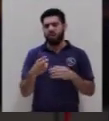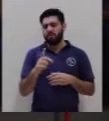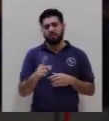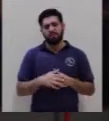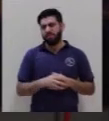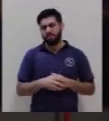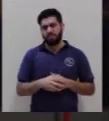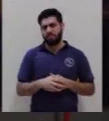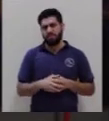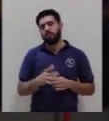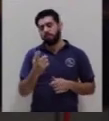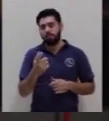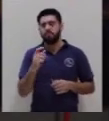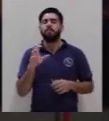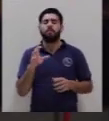preguntar. O sea, por ejemplo,